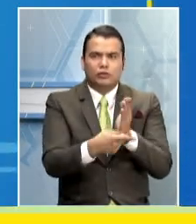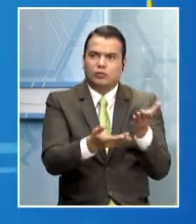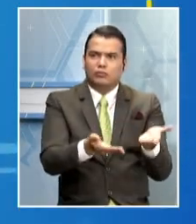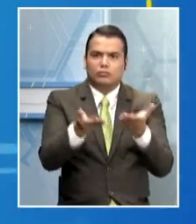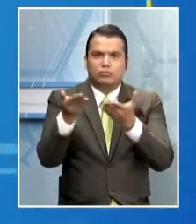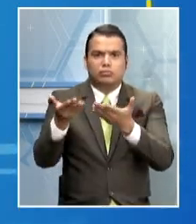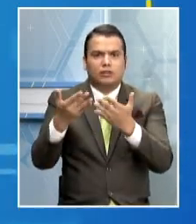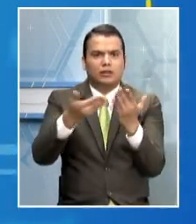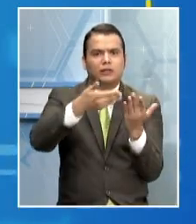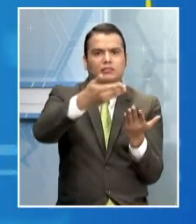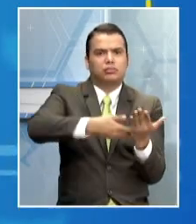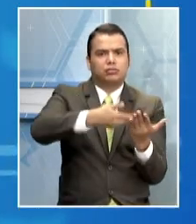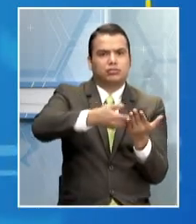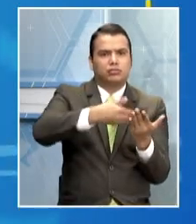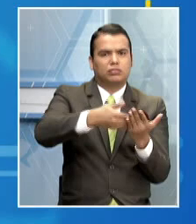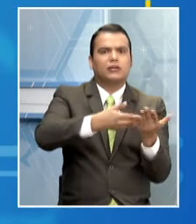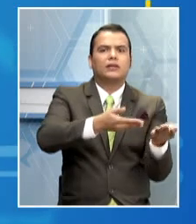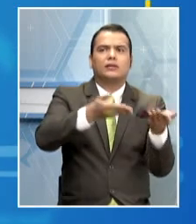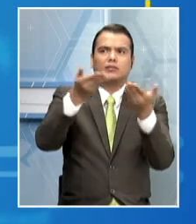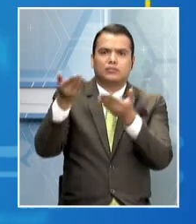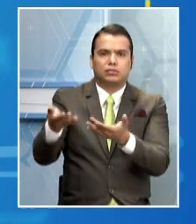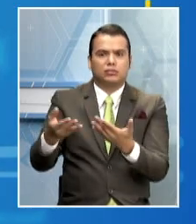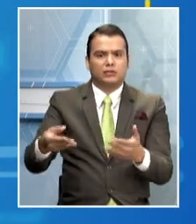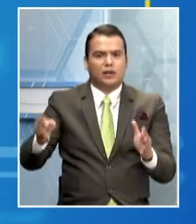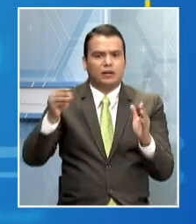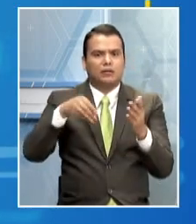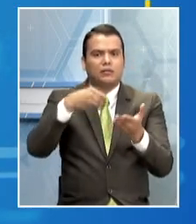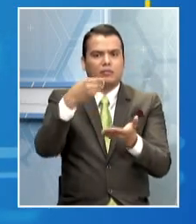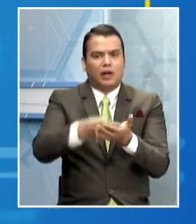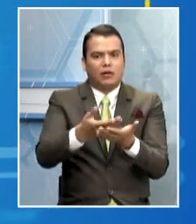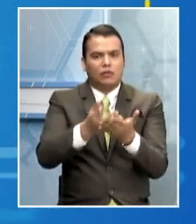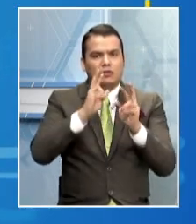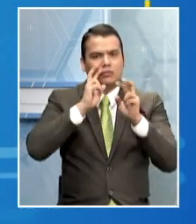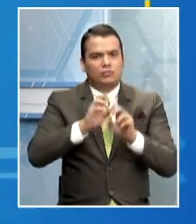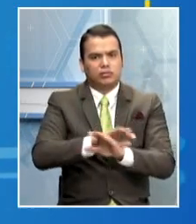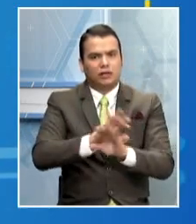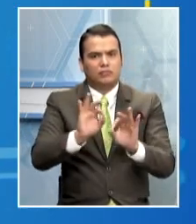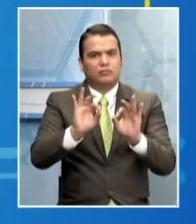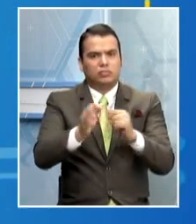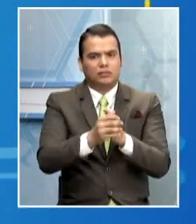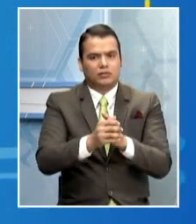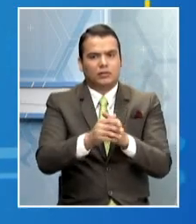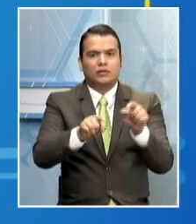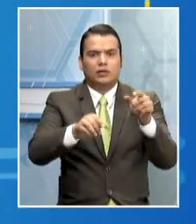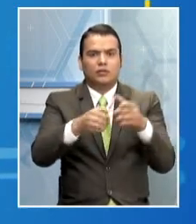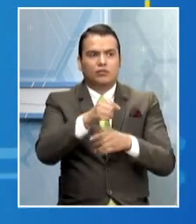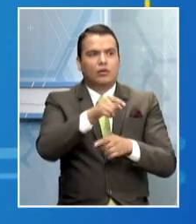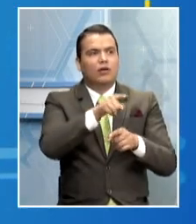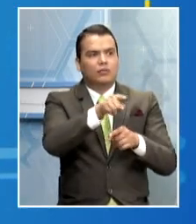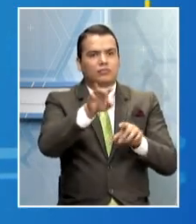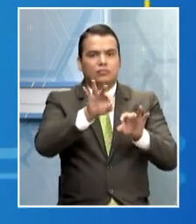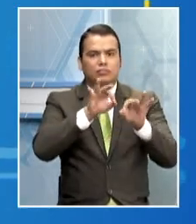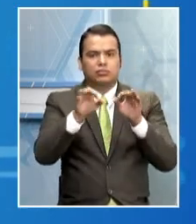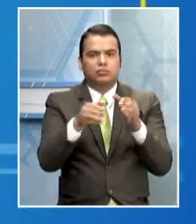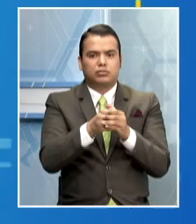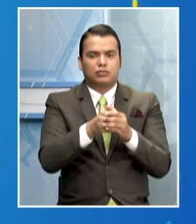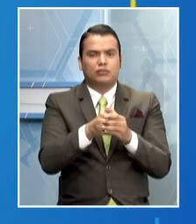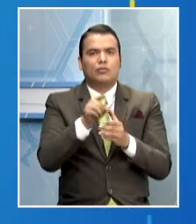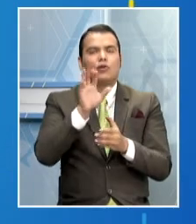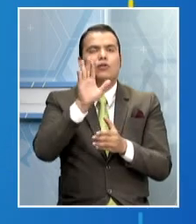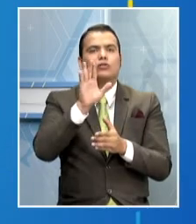la entrega de los documentos requeridos, el pago del estudio, y las que salieron opcionadas al crédito pagaron